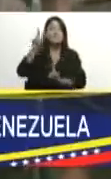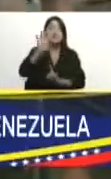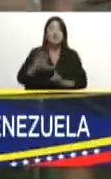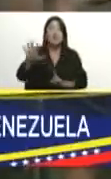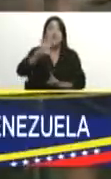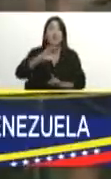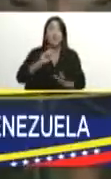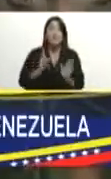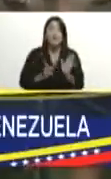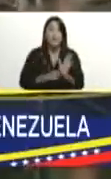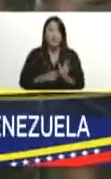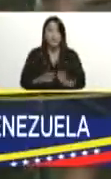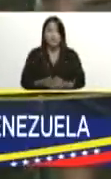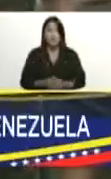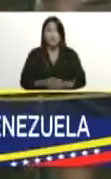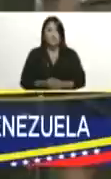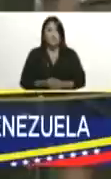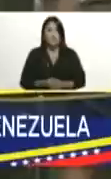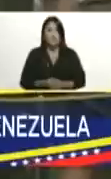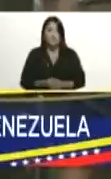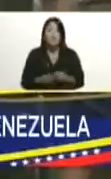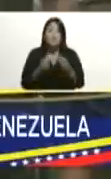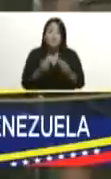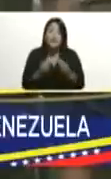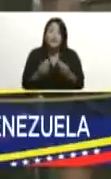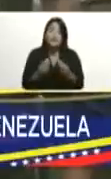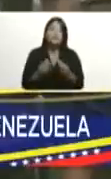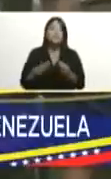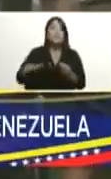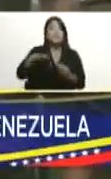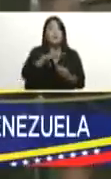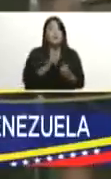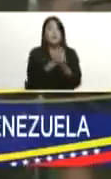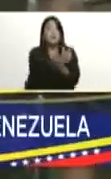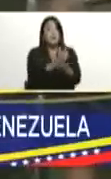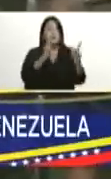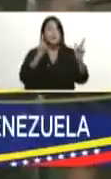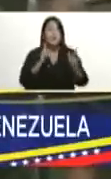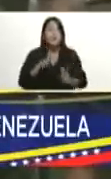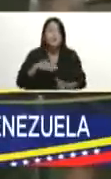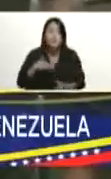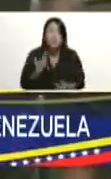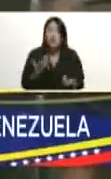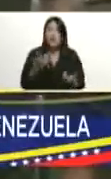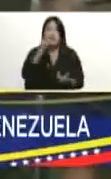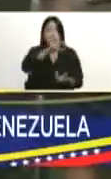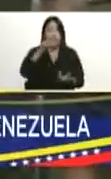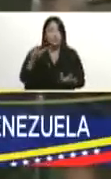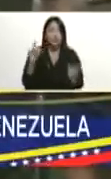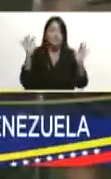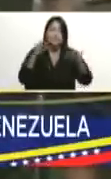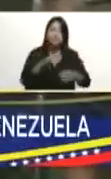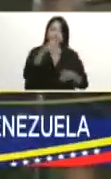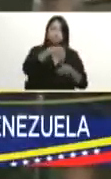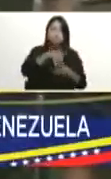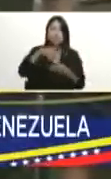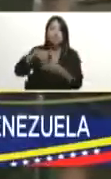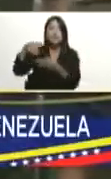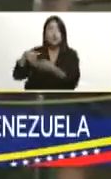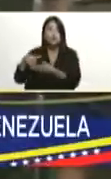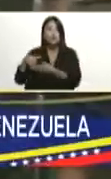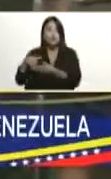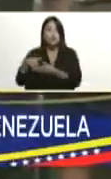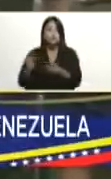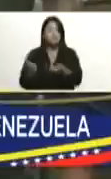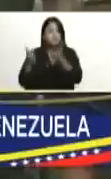ejercer y para darle garantías de voto, de libertad en su ejercicio humano y político, de su derecho político y